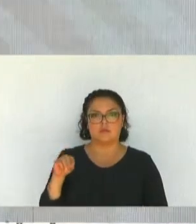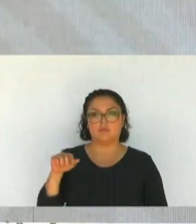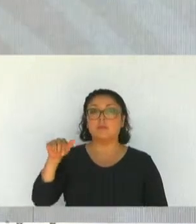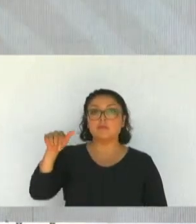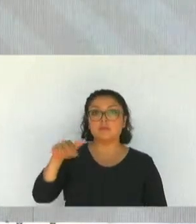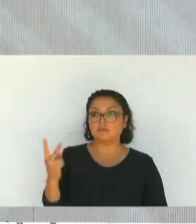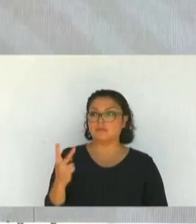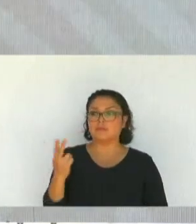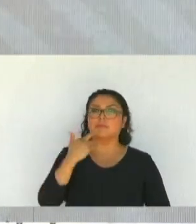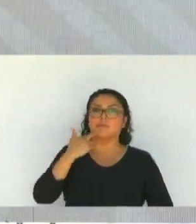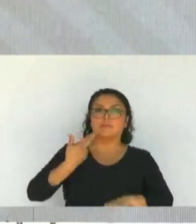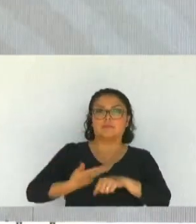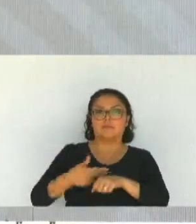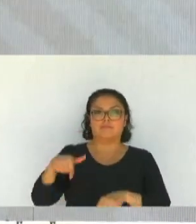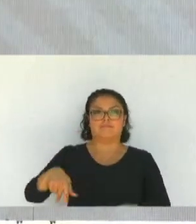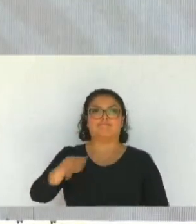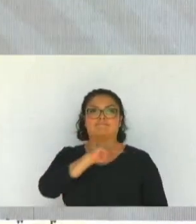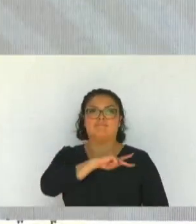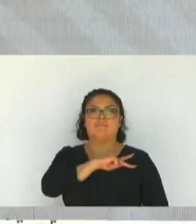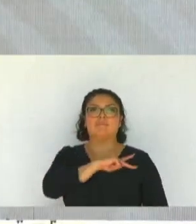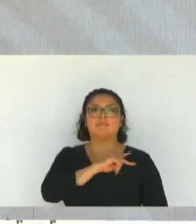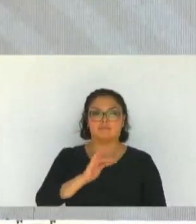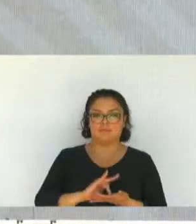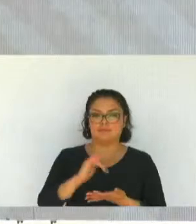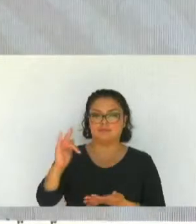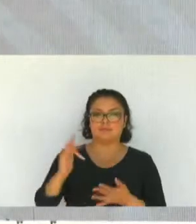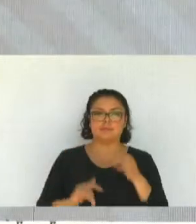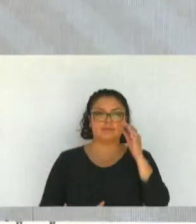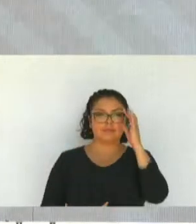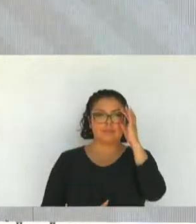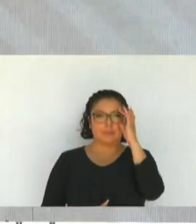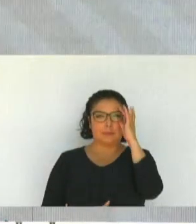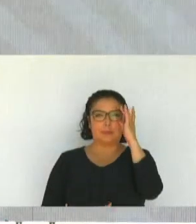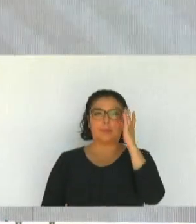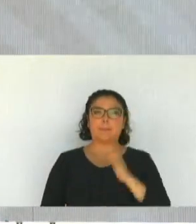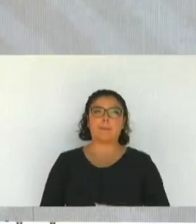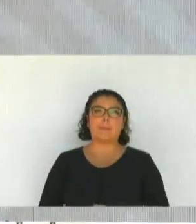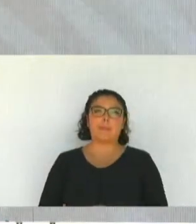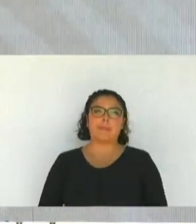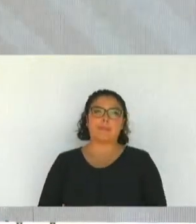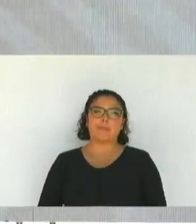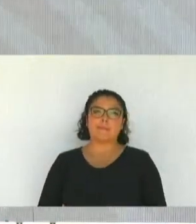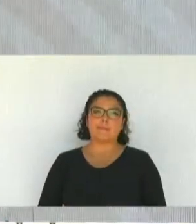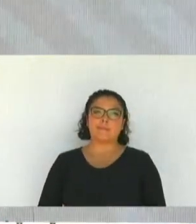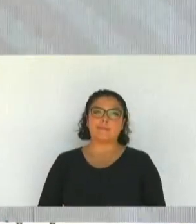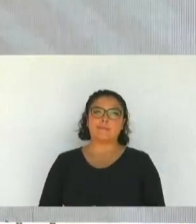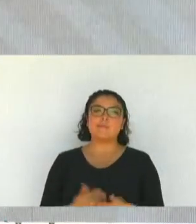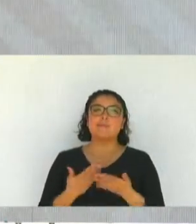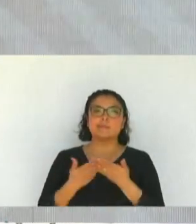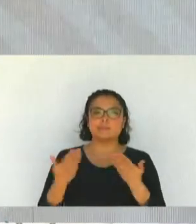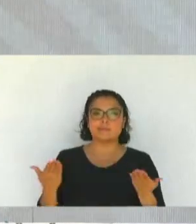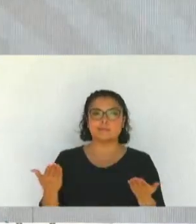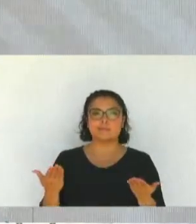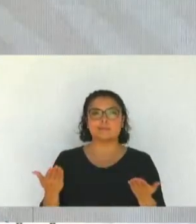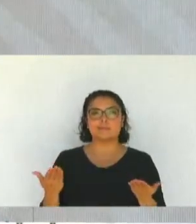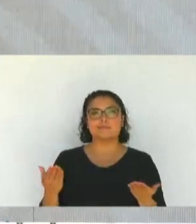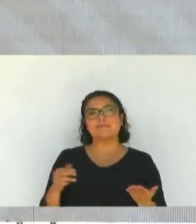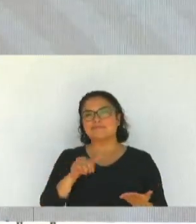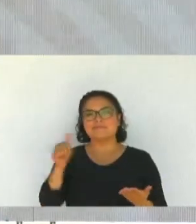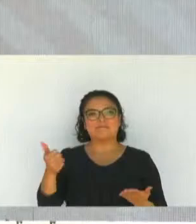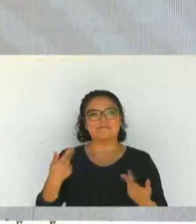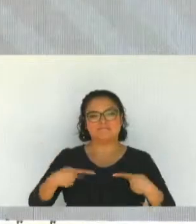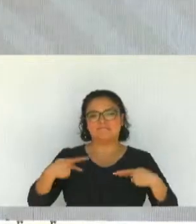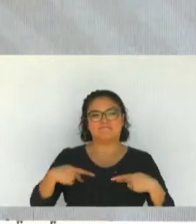anfitriones en Peñoles. En ese sentido, pues quiero saludar a los que están también como nosotros como